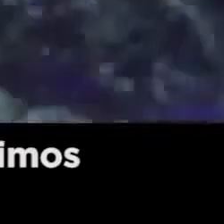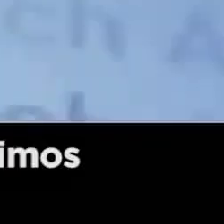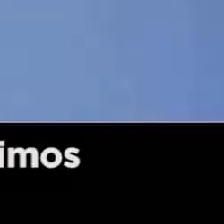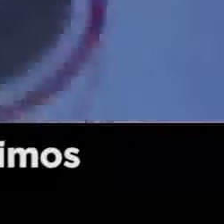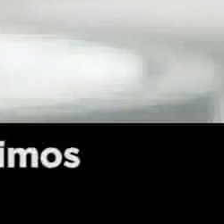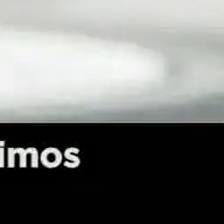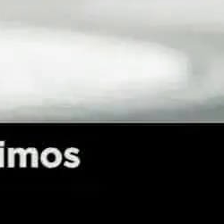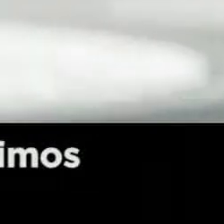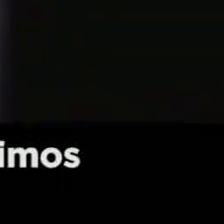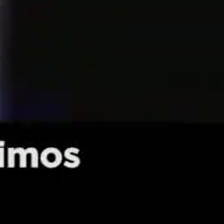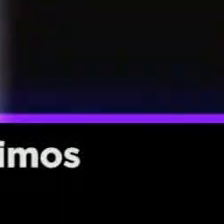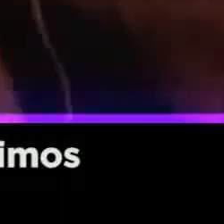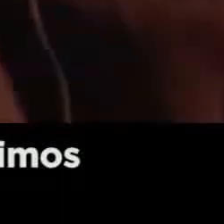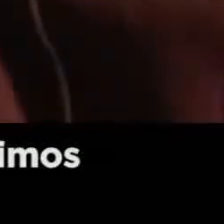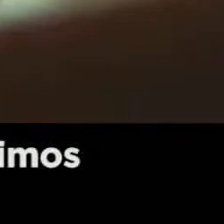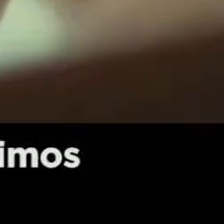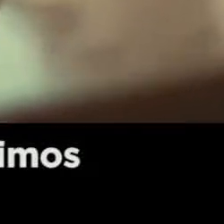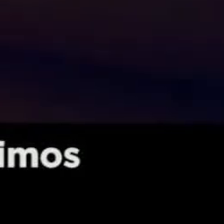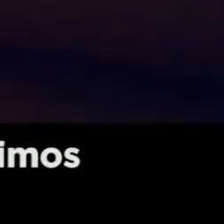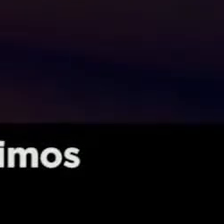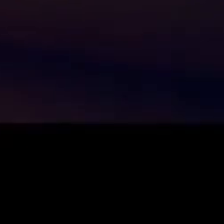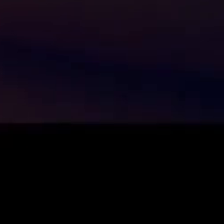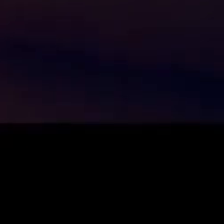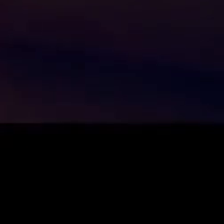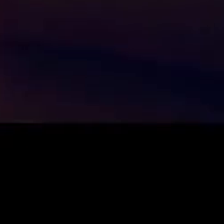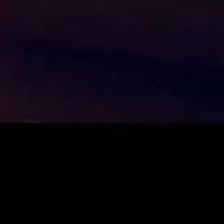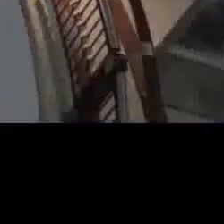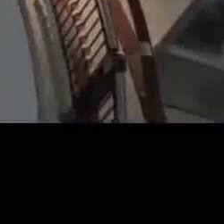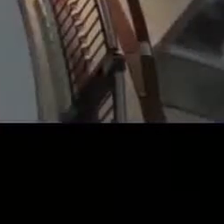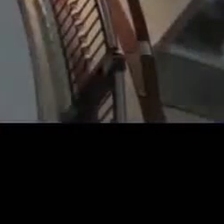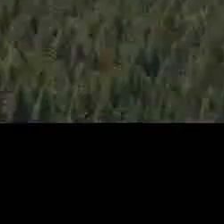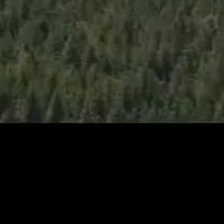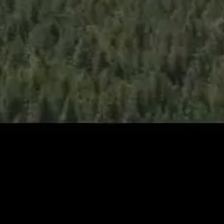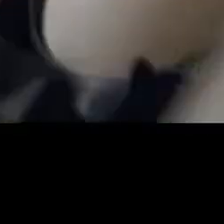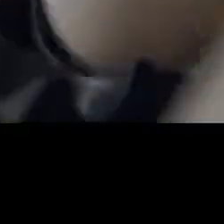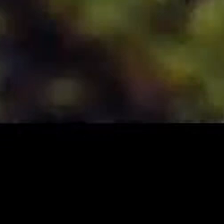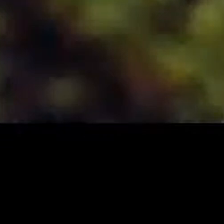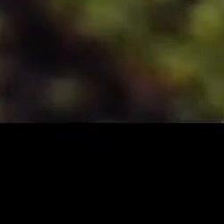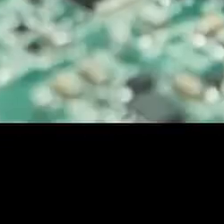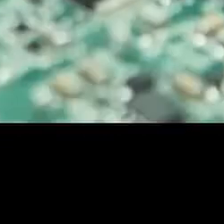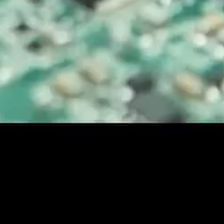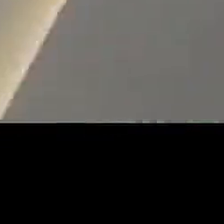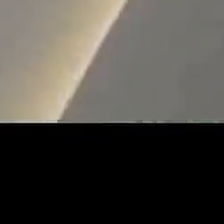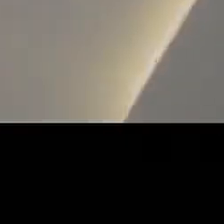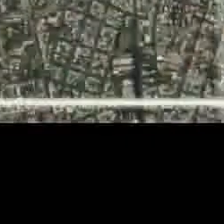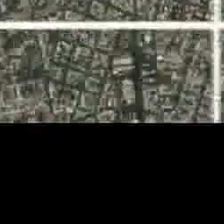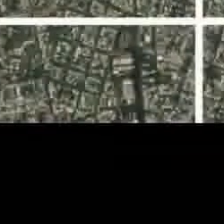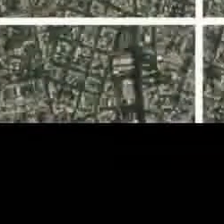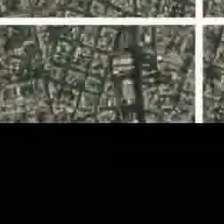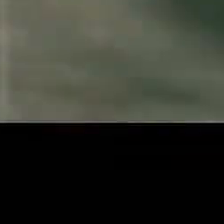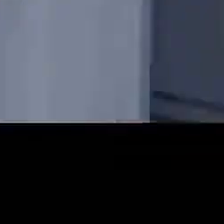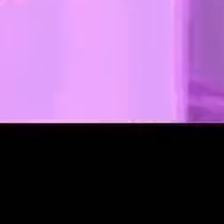ser críticos ante la información que recibimos a través de distintos medios, poder comprender el impacto social y económico que tiene la